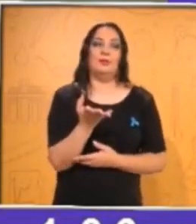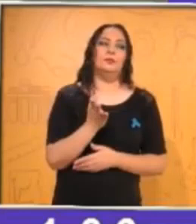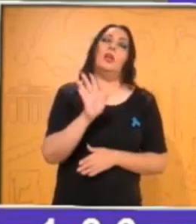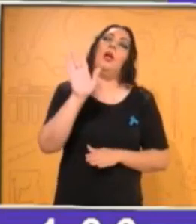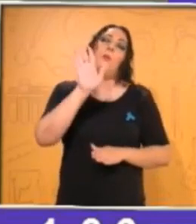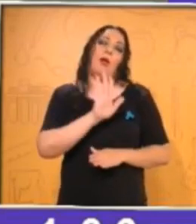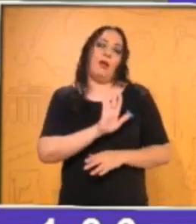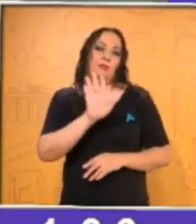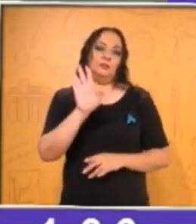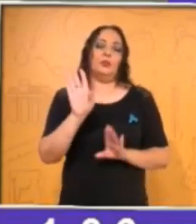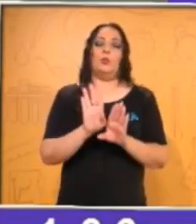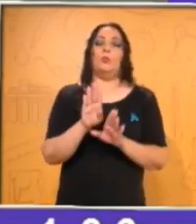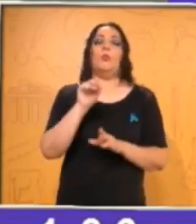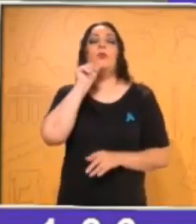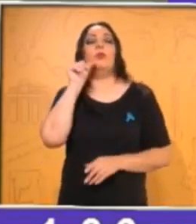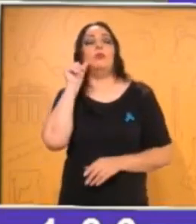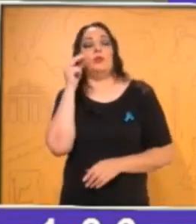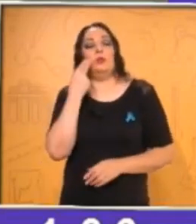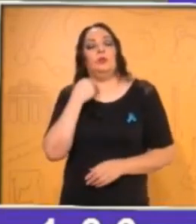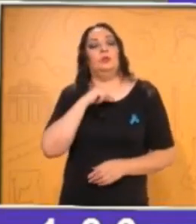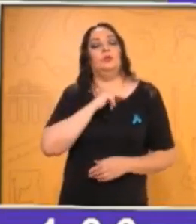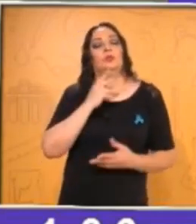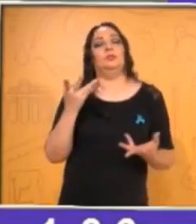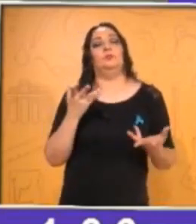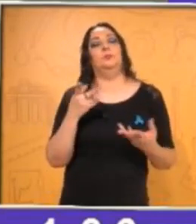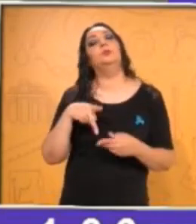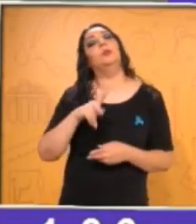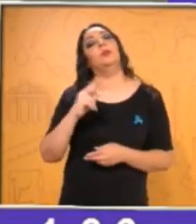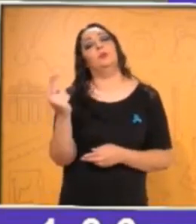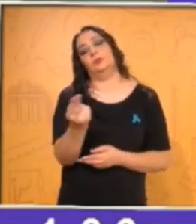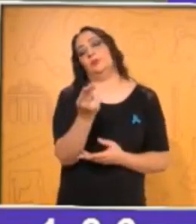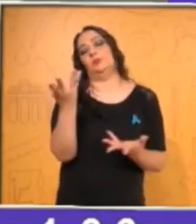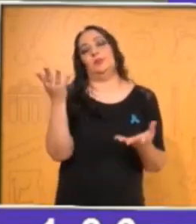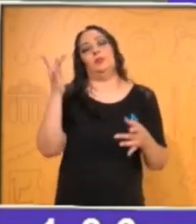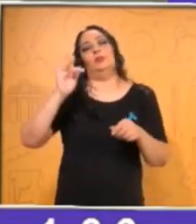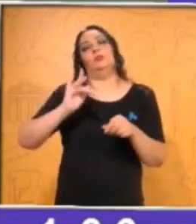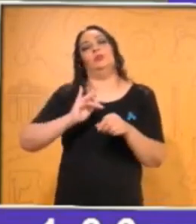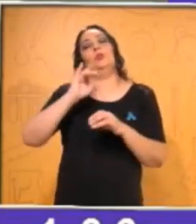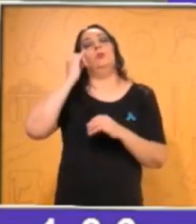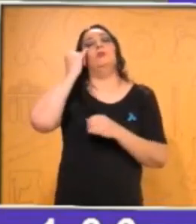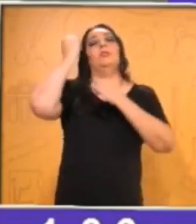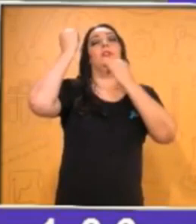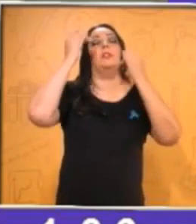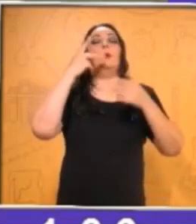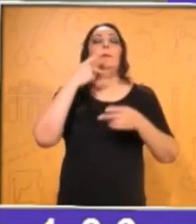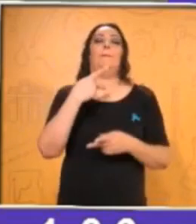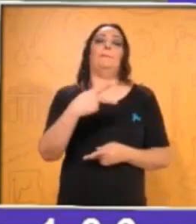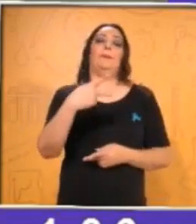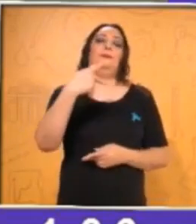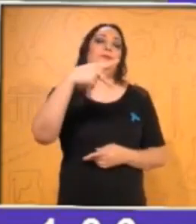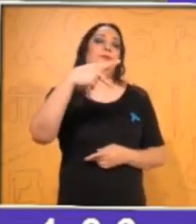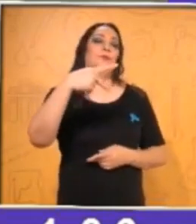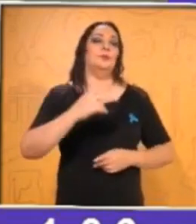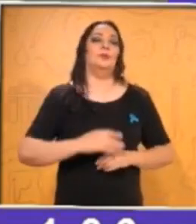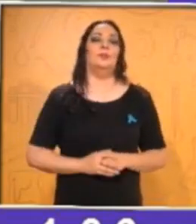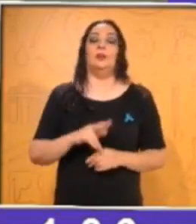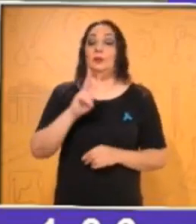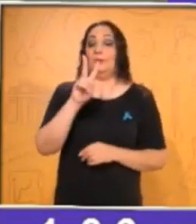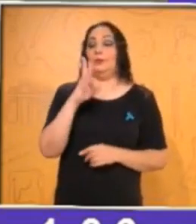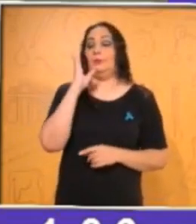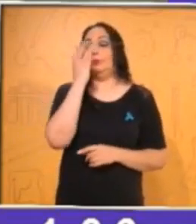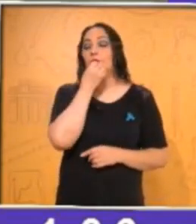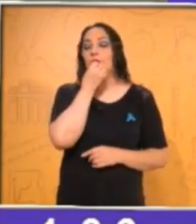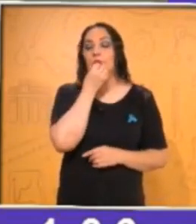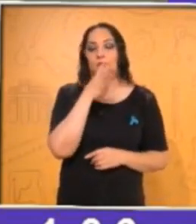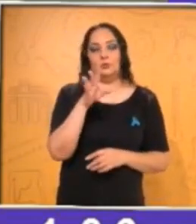les mostramos el día de ayer, pero obviamente ustedes le pusieron su toque personal. Así es, y muy bonitos trabajos. Otra